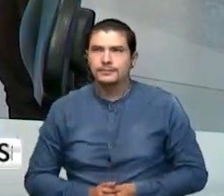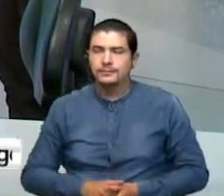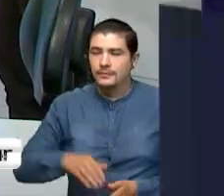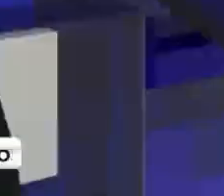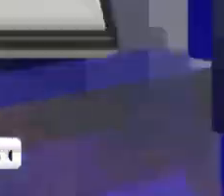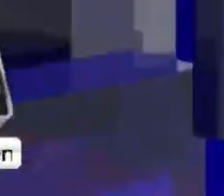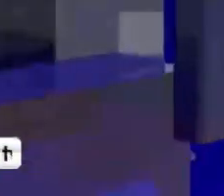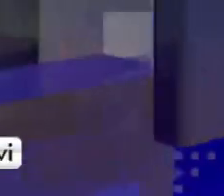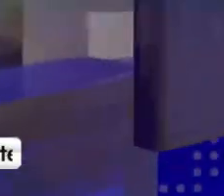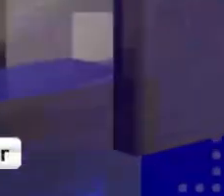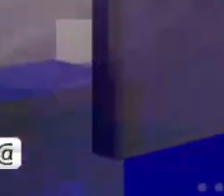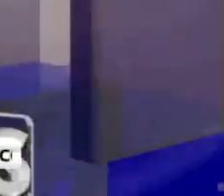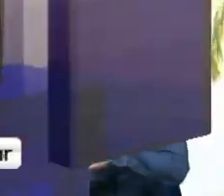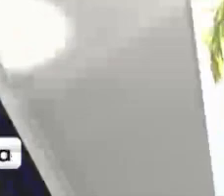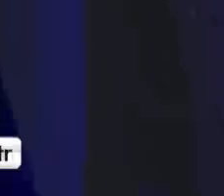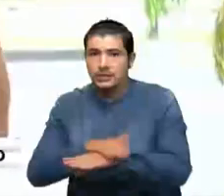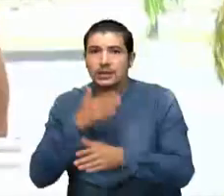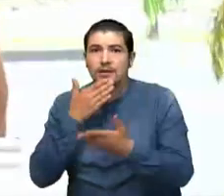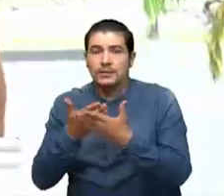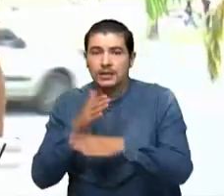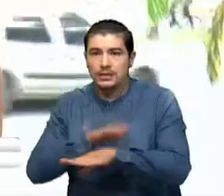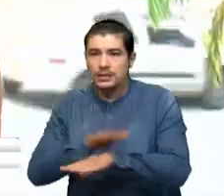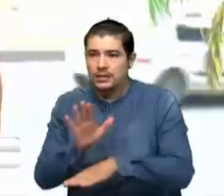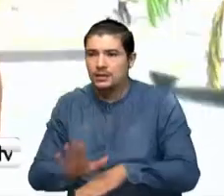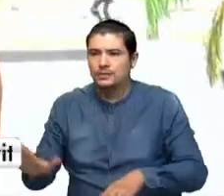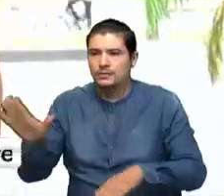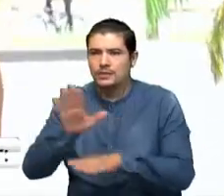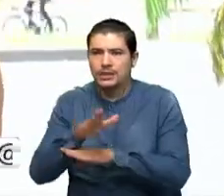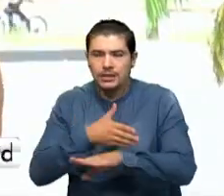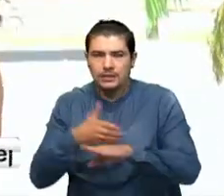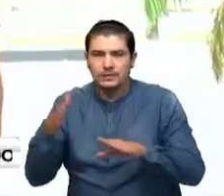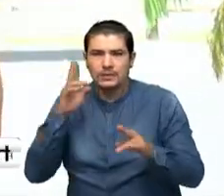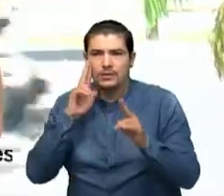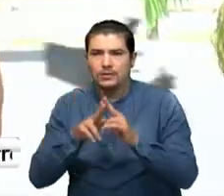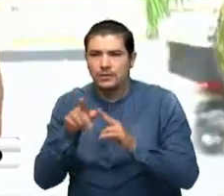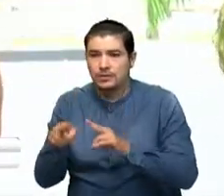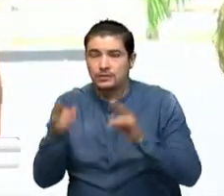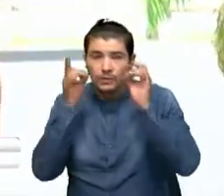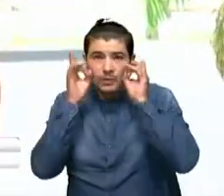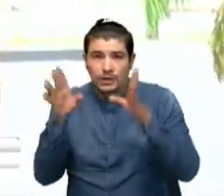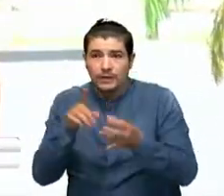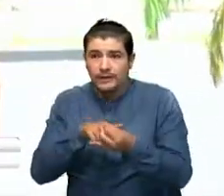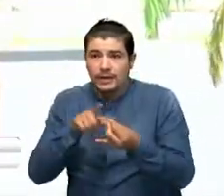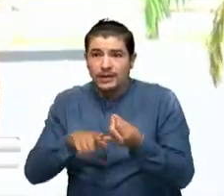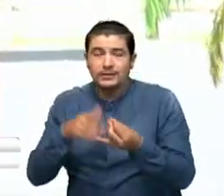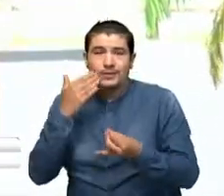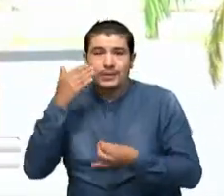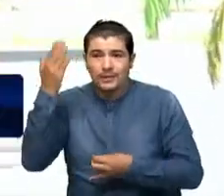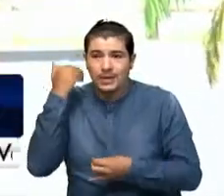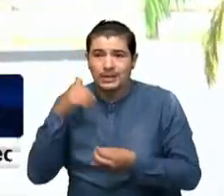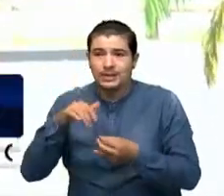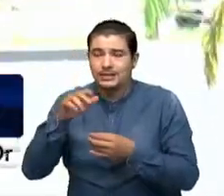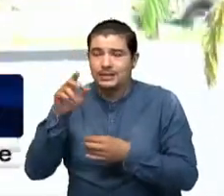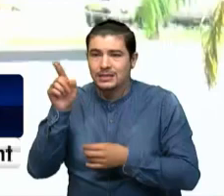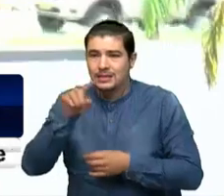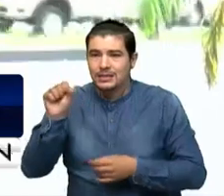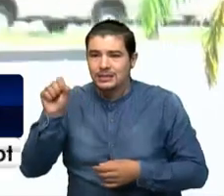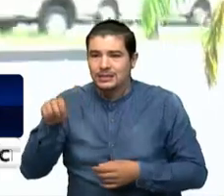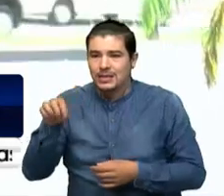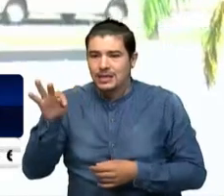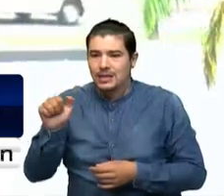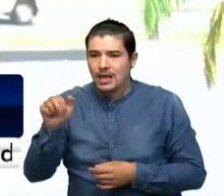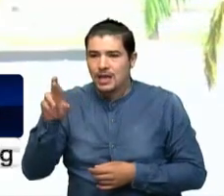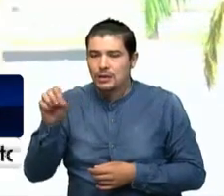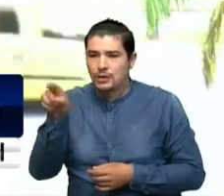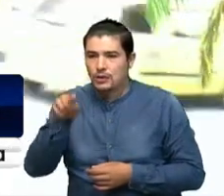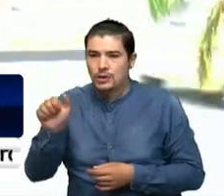Hola, muy buenas tardes para todos ustedes. Y luego de conocerse este aberrante caso que se presentó en Santa Rosa Sur de Bolívar, las autoridades de